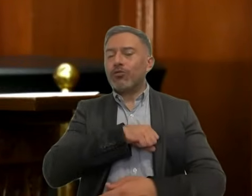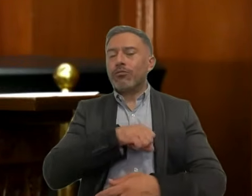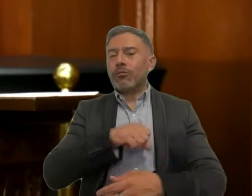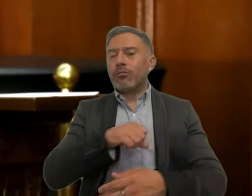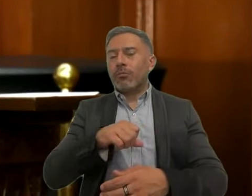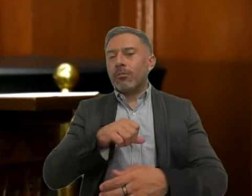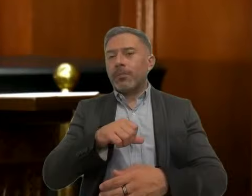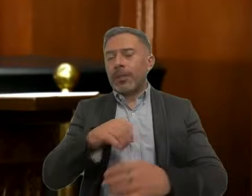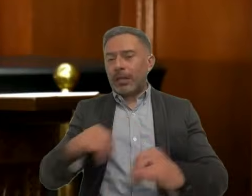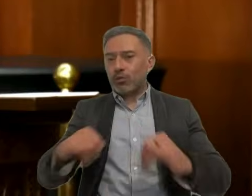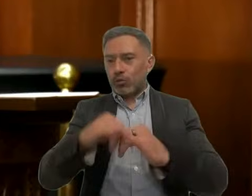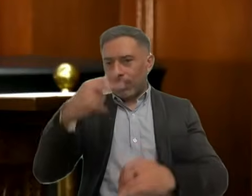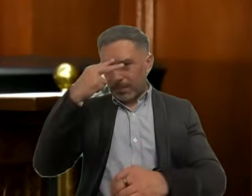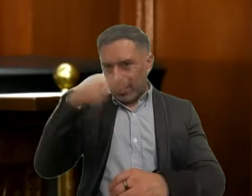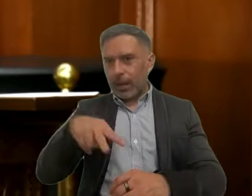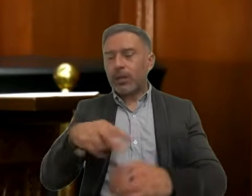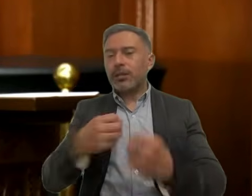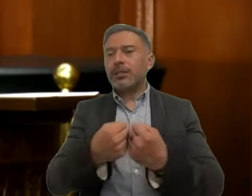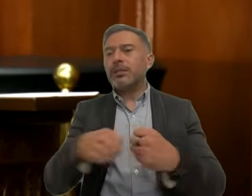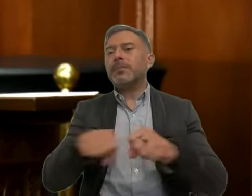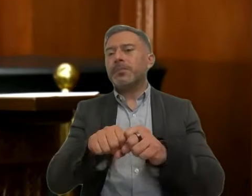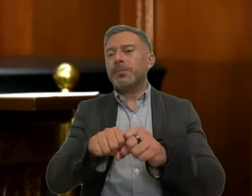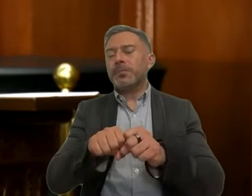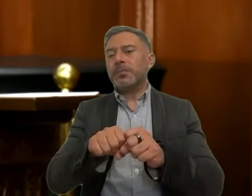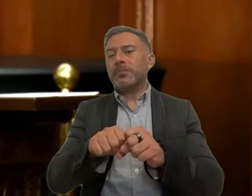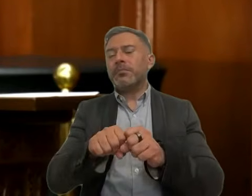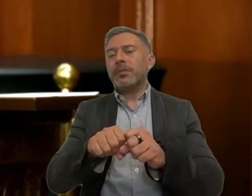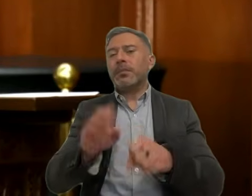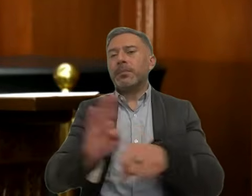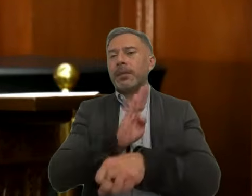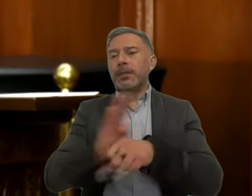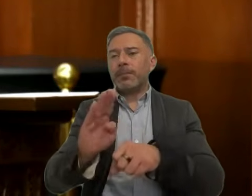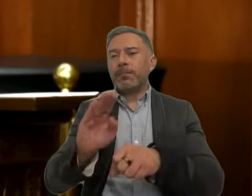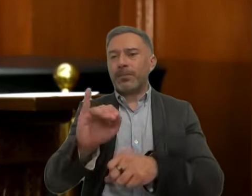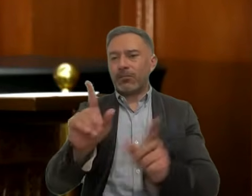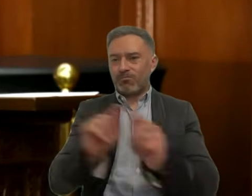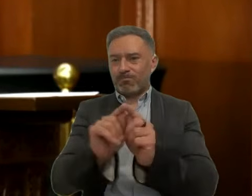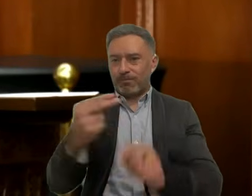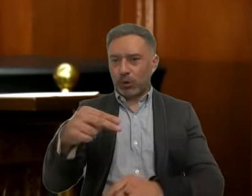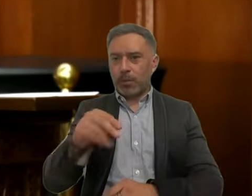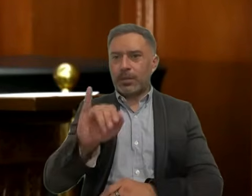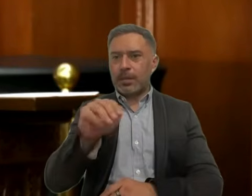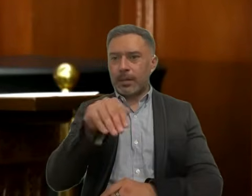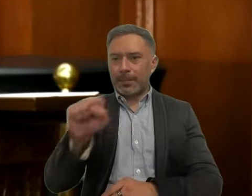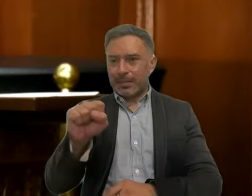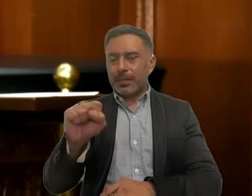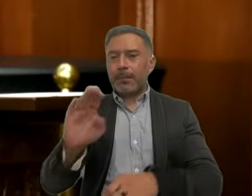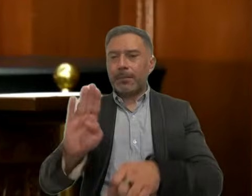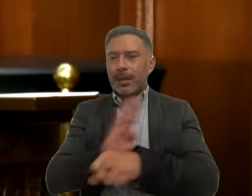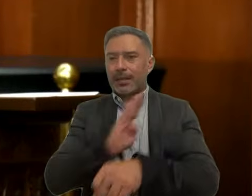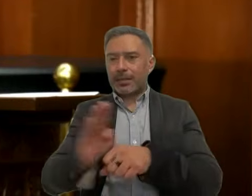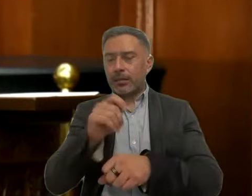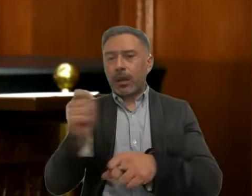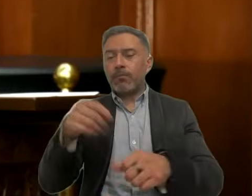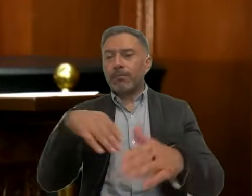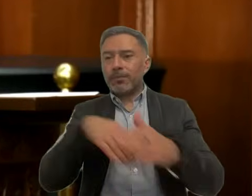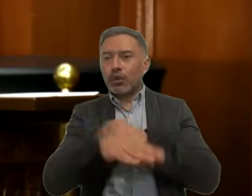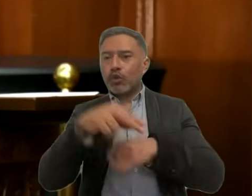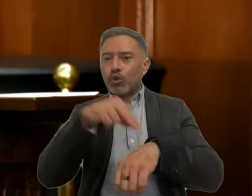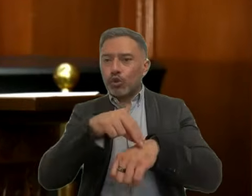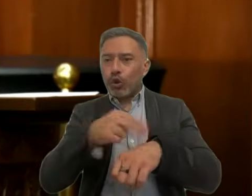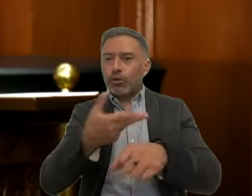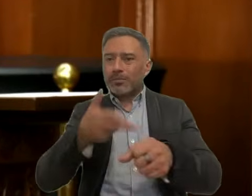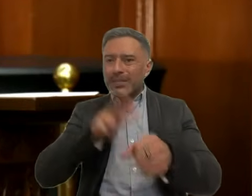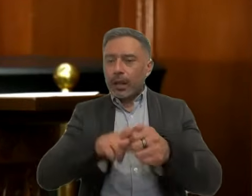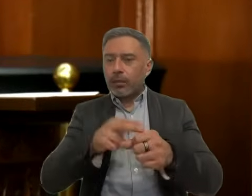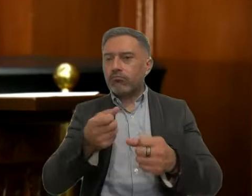el bienestar IMSS Bienestar, para la atención integral gratuita médica y hospitalaria, con